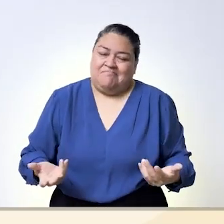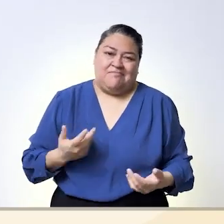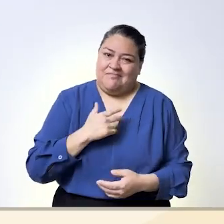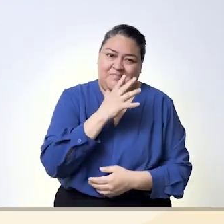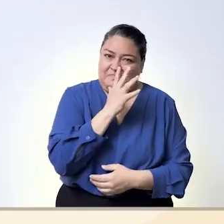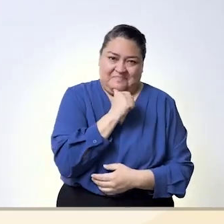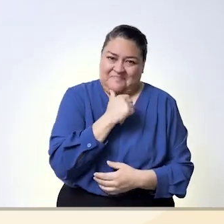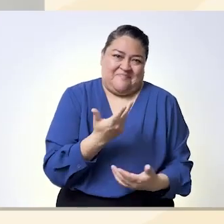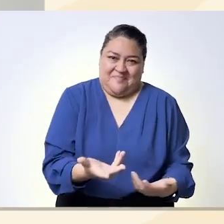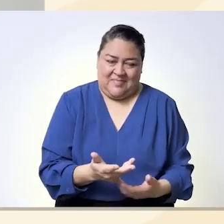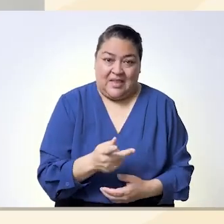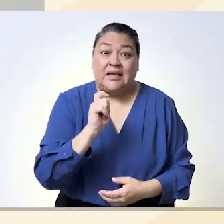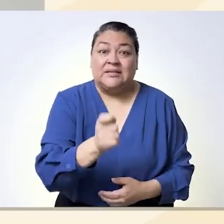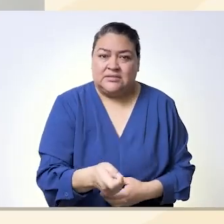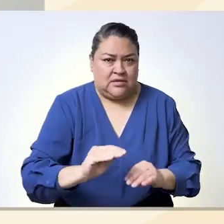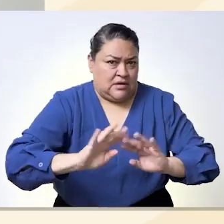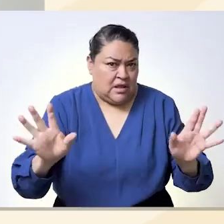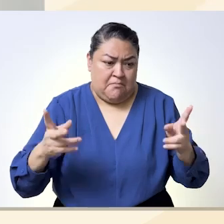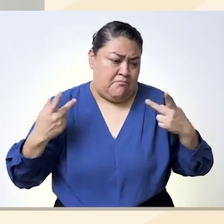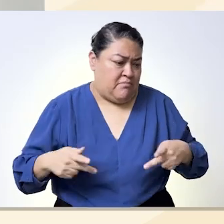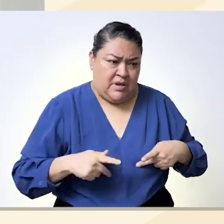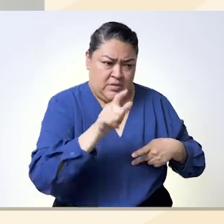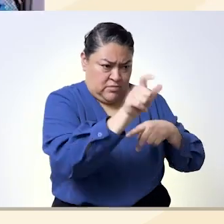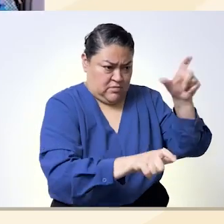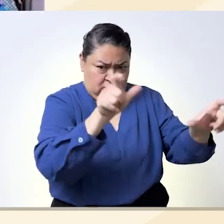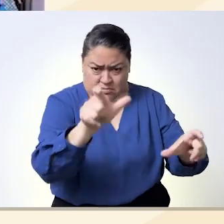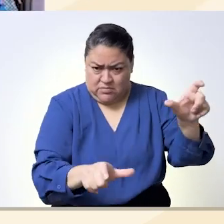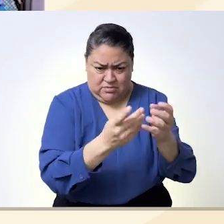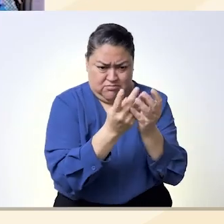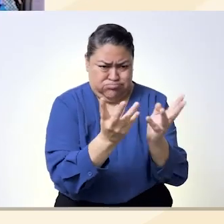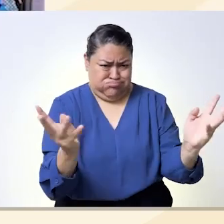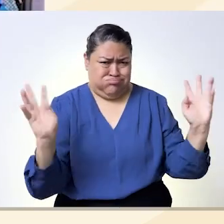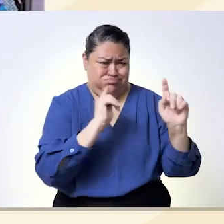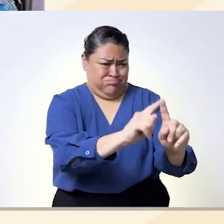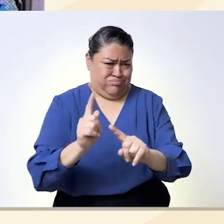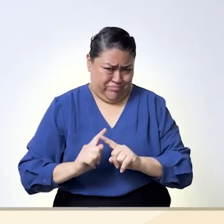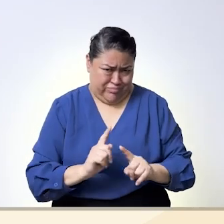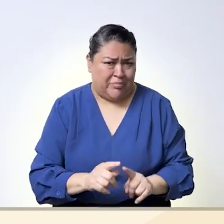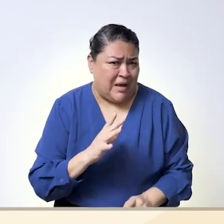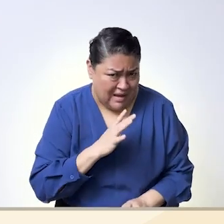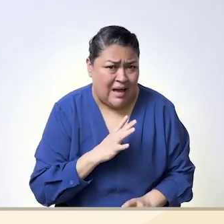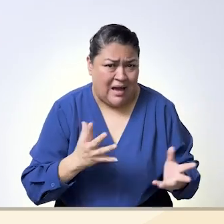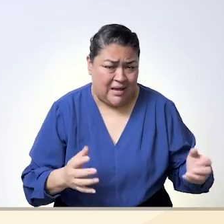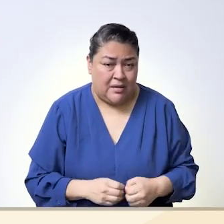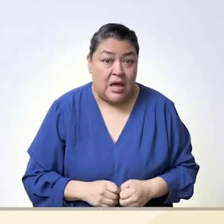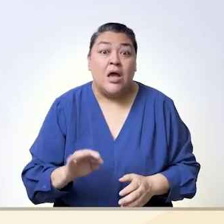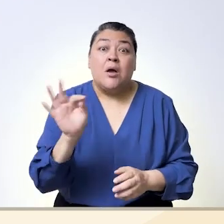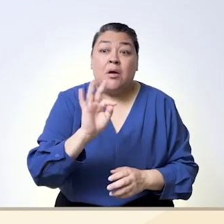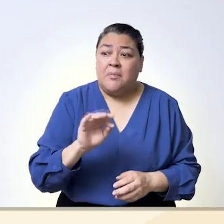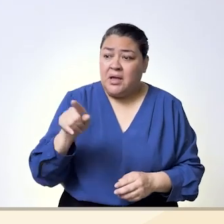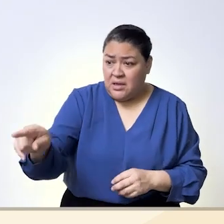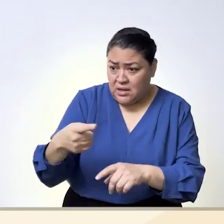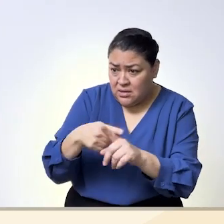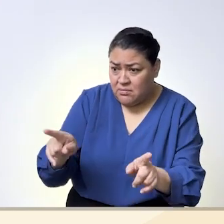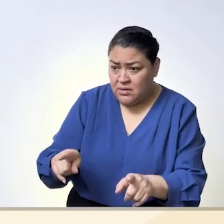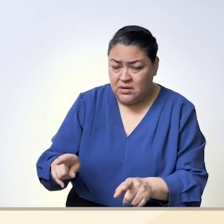a poder ajustarse a la misma cosa, y eso es un hecho, ¿no? La diversidad en todas sus formas es un hecho. Podemos ignorarla, pero lo único que hacemos